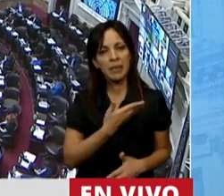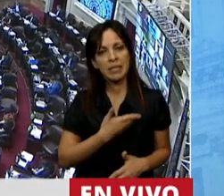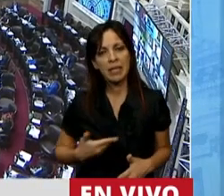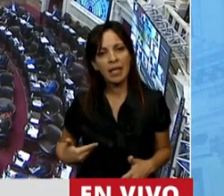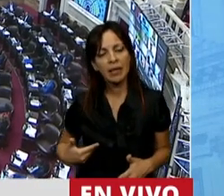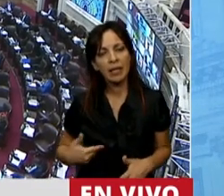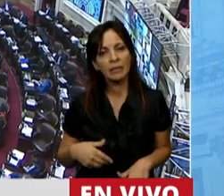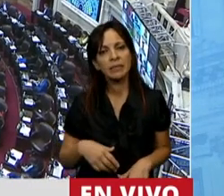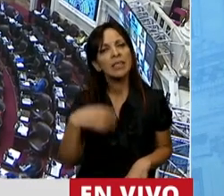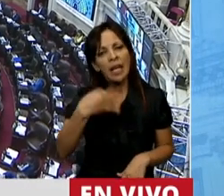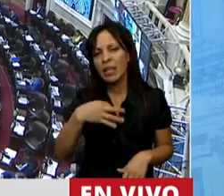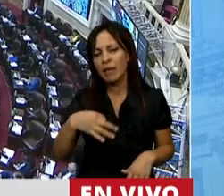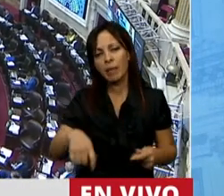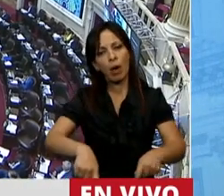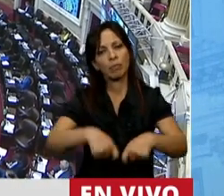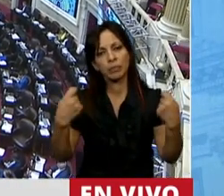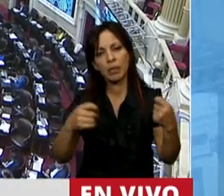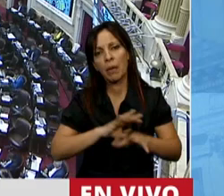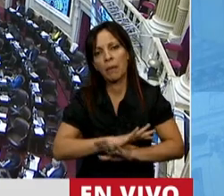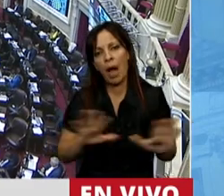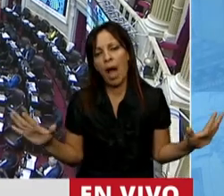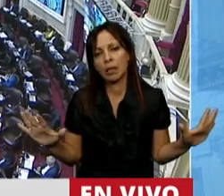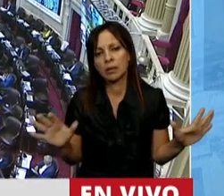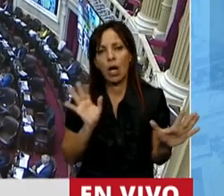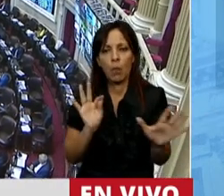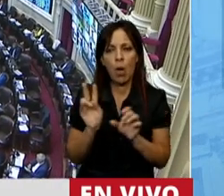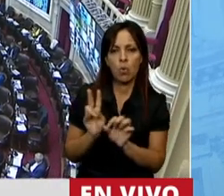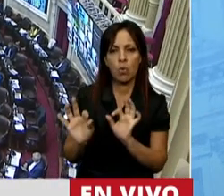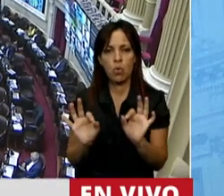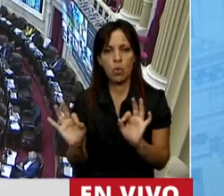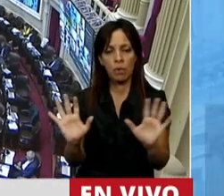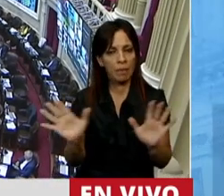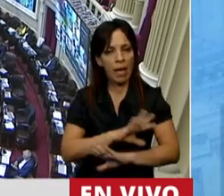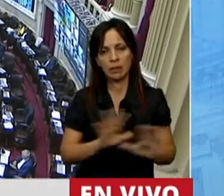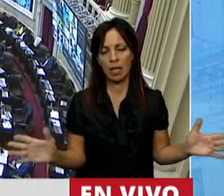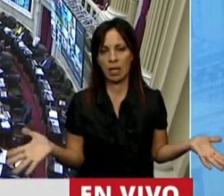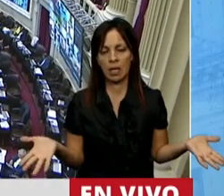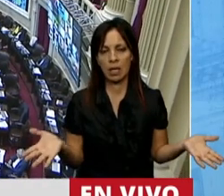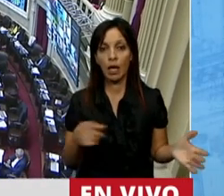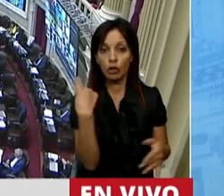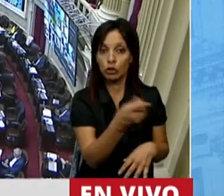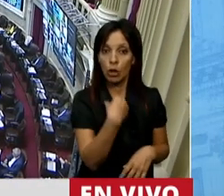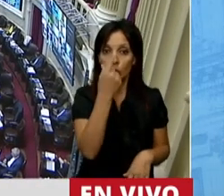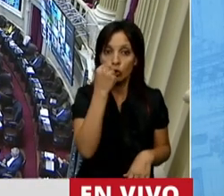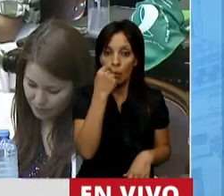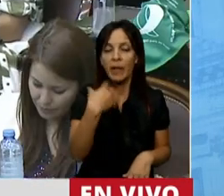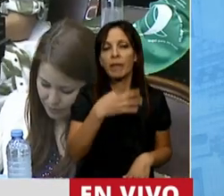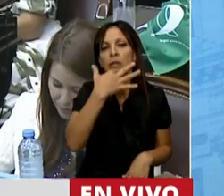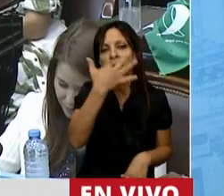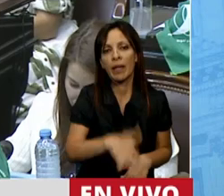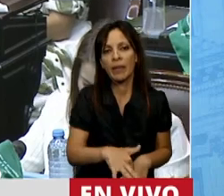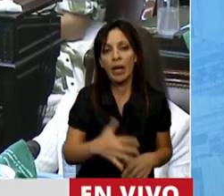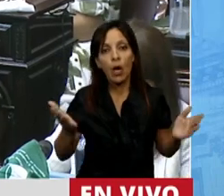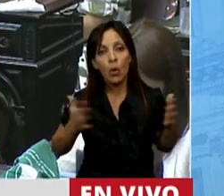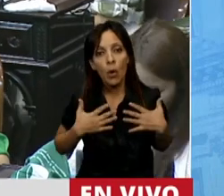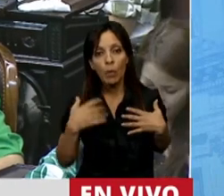tenemos que romper el molde de cristal y sobre todo nosotros, los varones, tenemos que entender de que no es nuestro